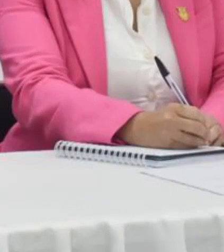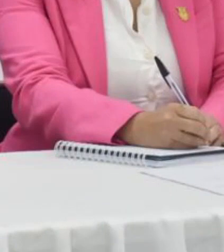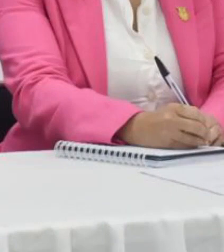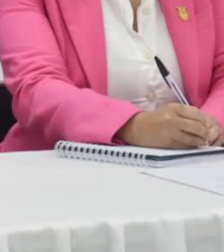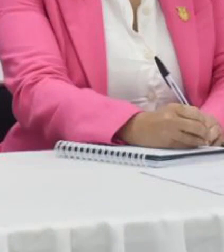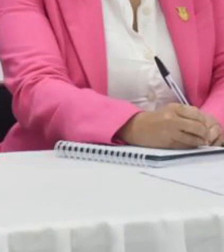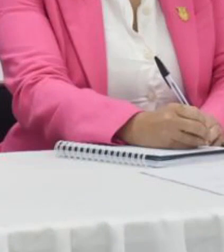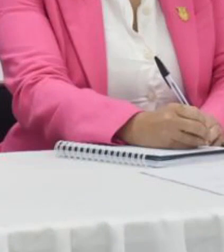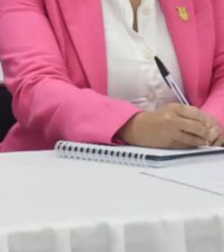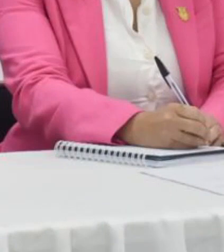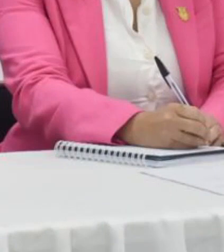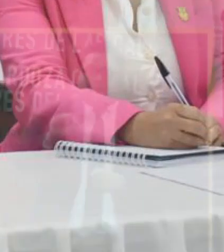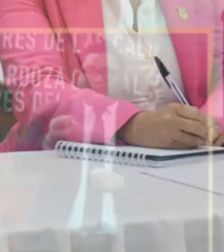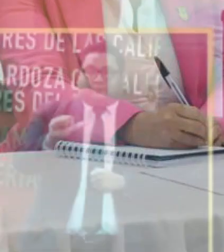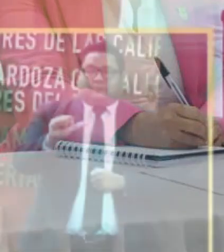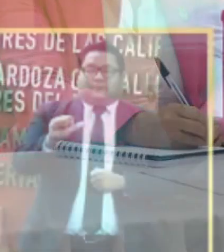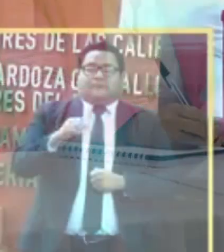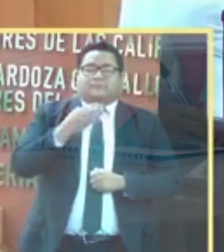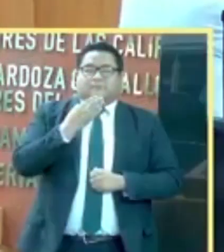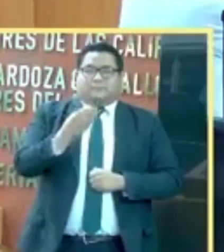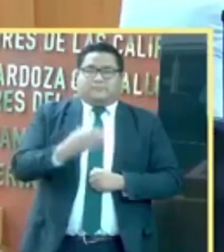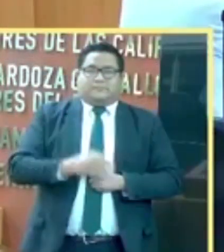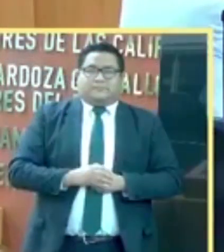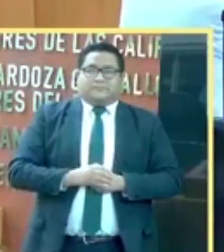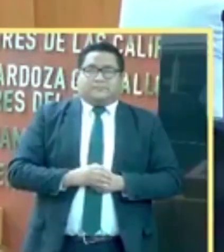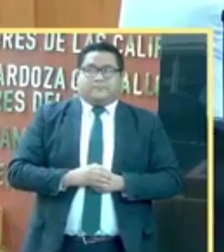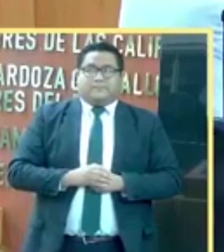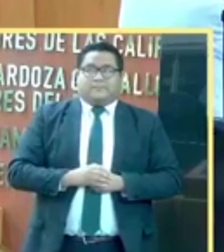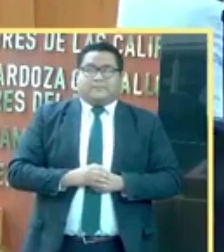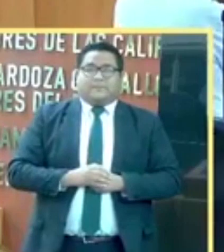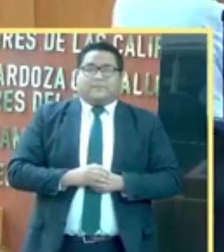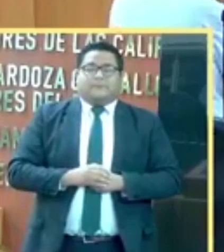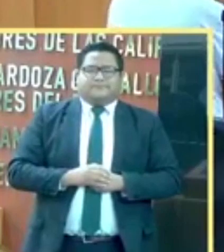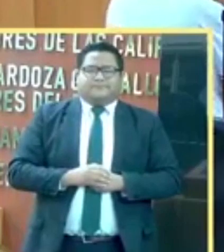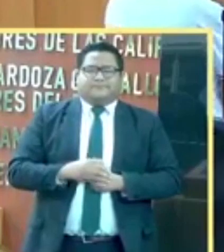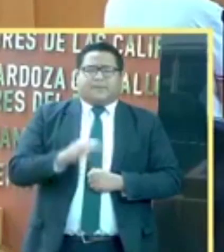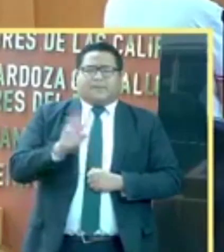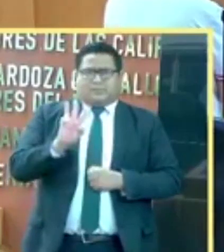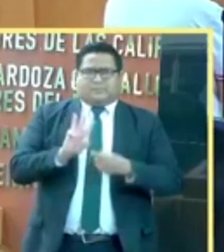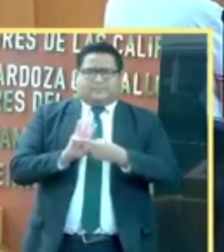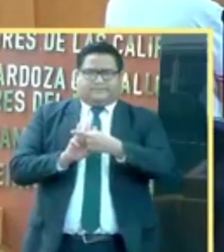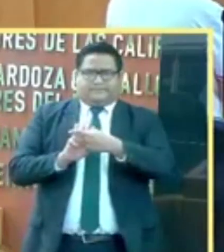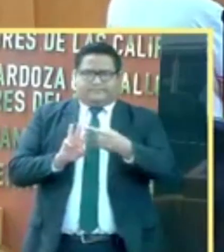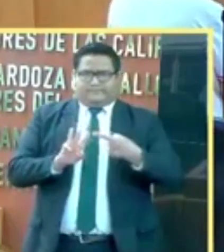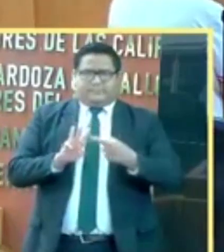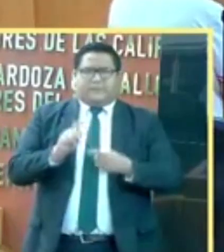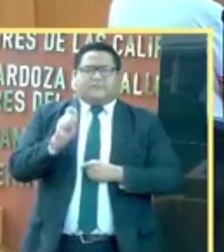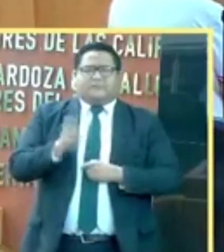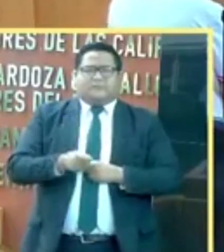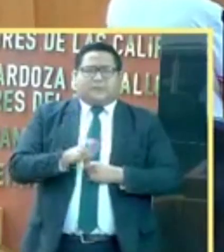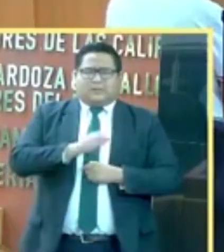nueva ley de movilidad y seguridad en la Comisión de Comunicaciones y Transportes del Congreso del Estado.